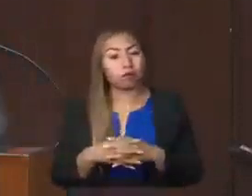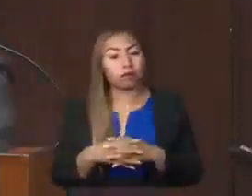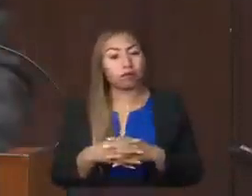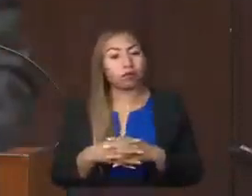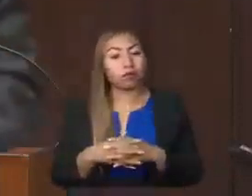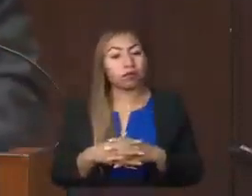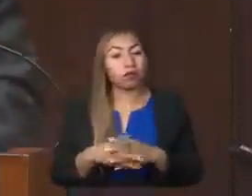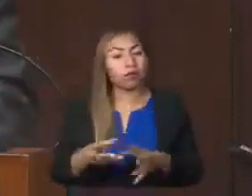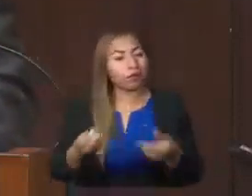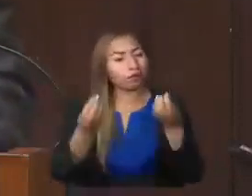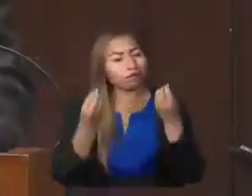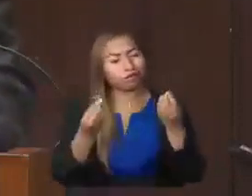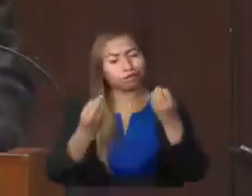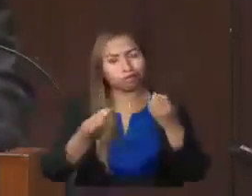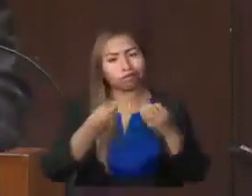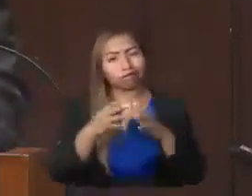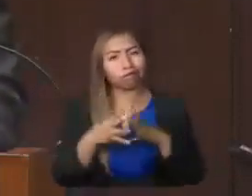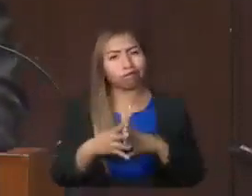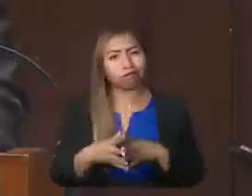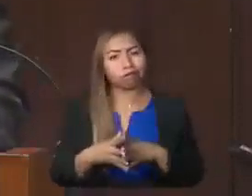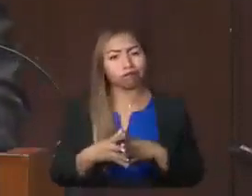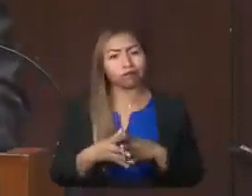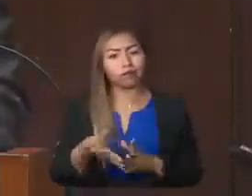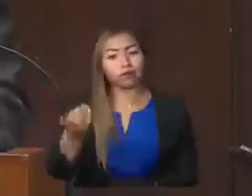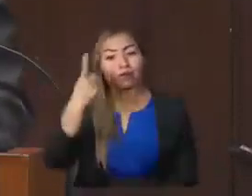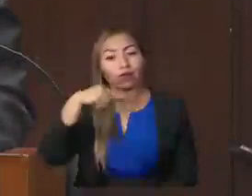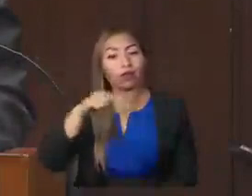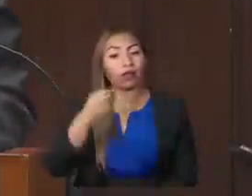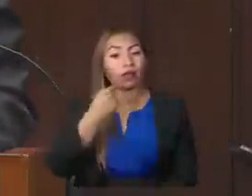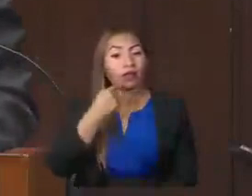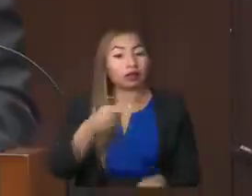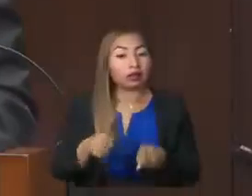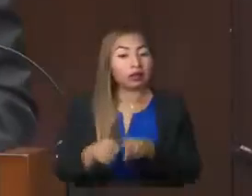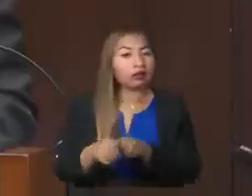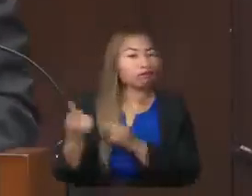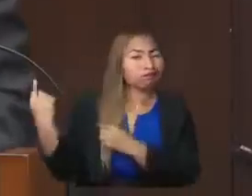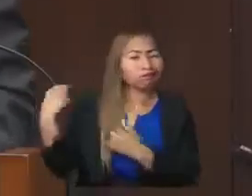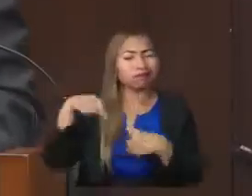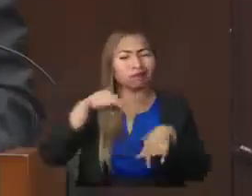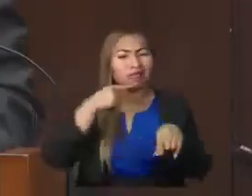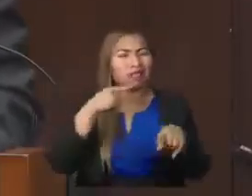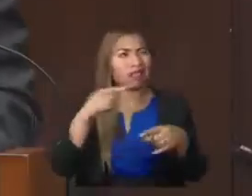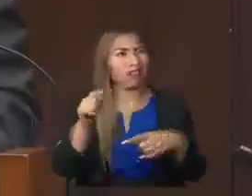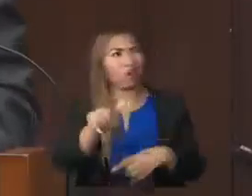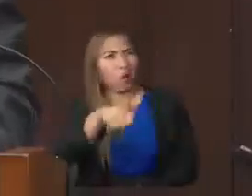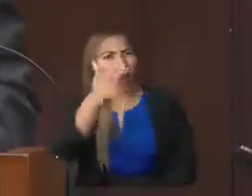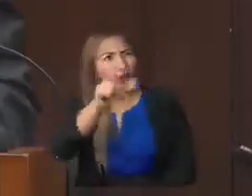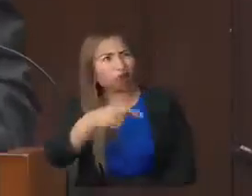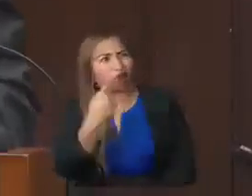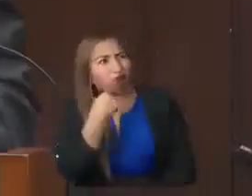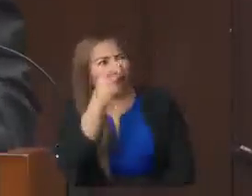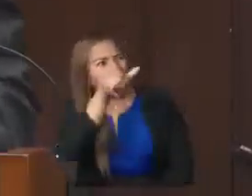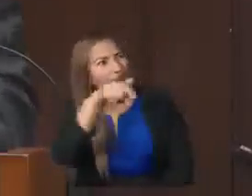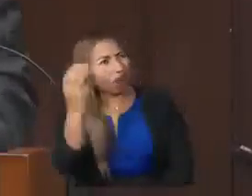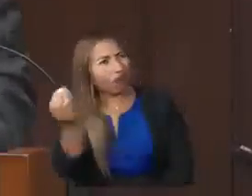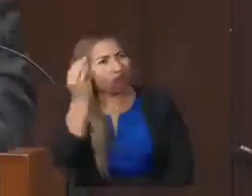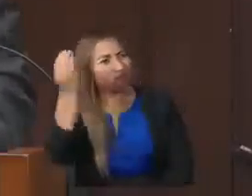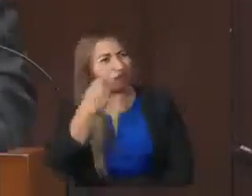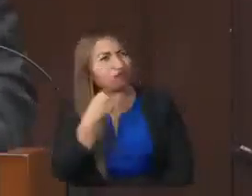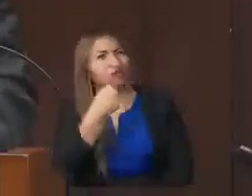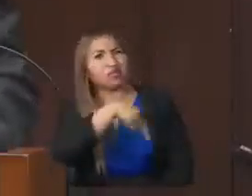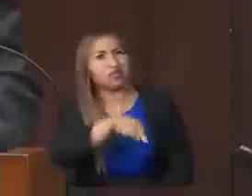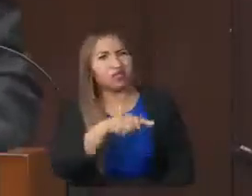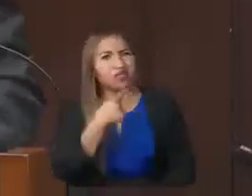De muchos. Y quienes de manera agorera han salido a criticar que si los muchachos durmieron en